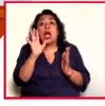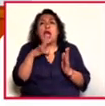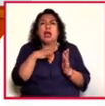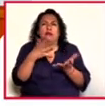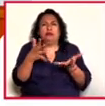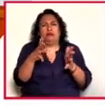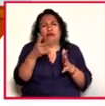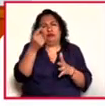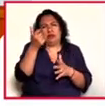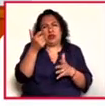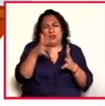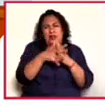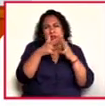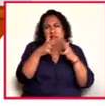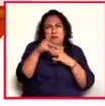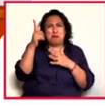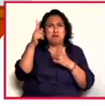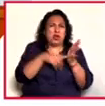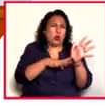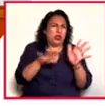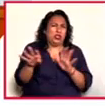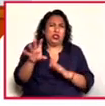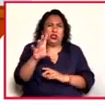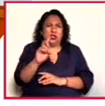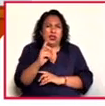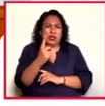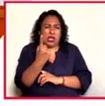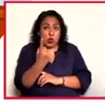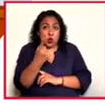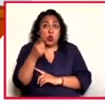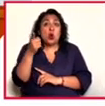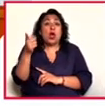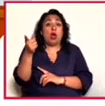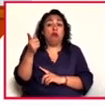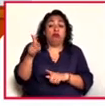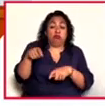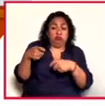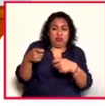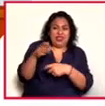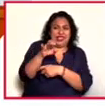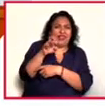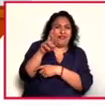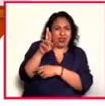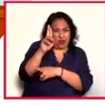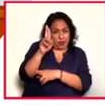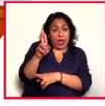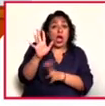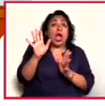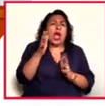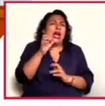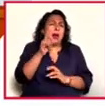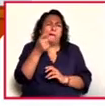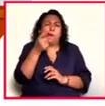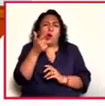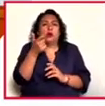batalla de Higueruela allá por 1431 y que fue armado caballero por ese motivo. Bueno, y así un poco con toda su biografía, incluso en las causas de